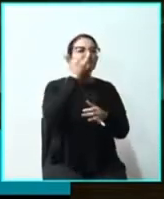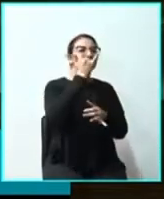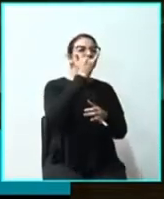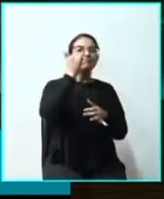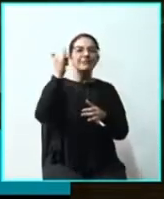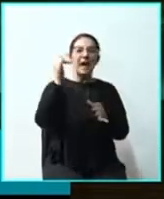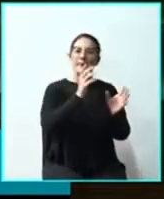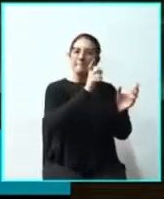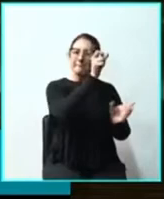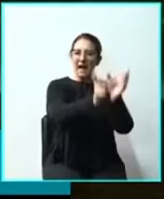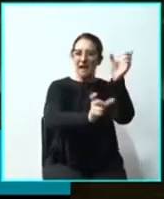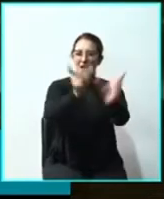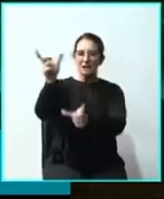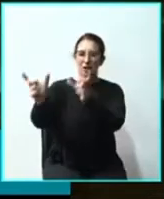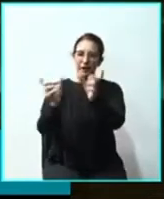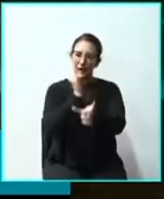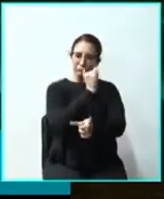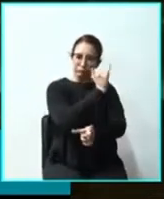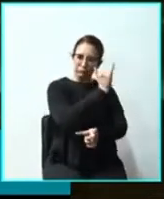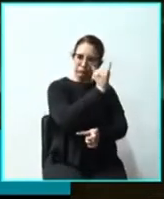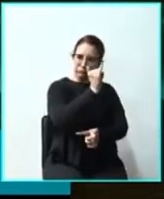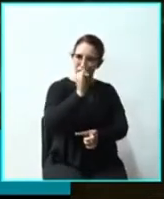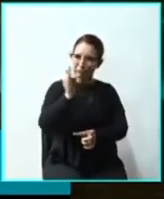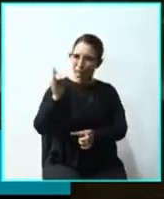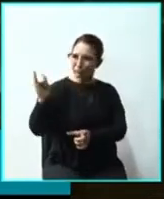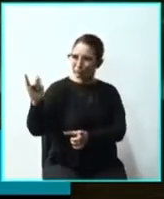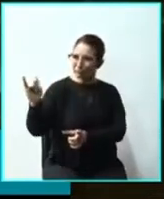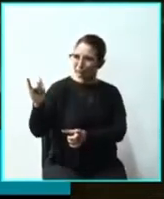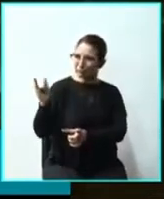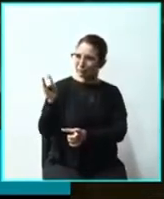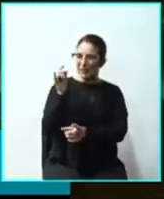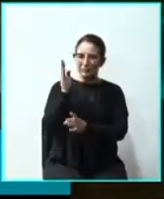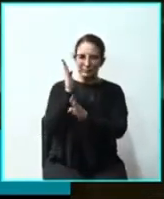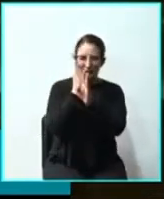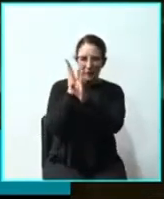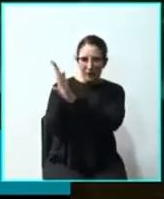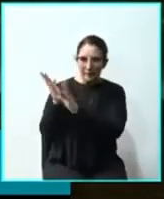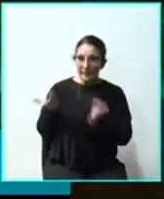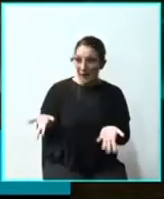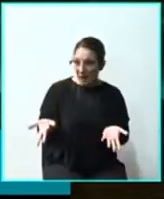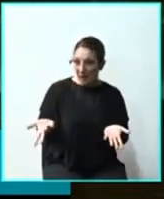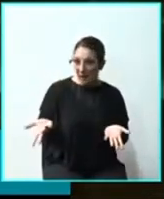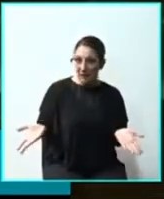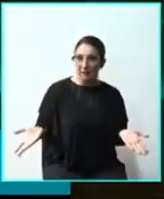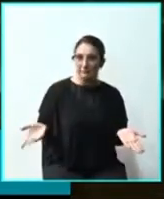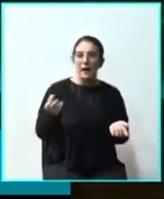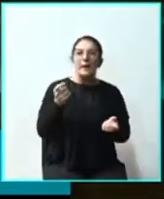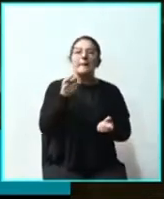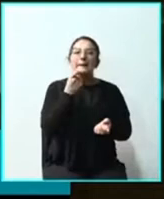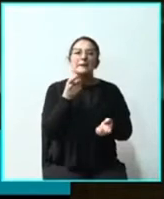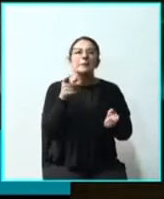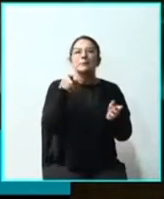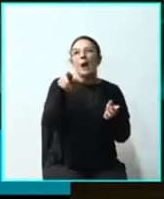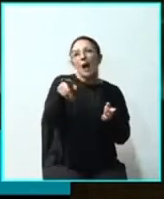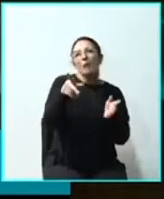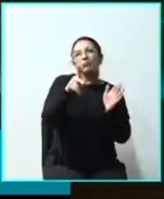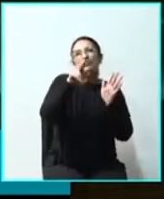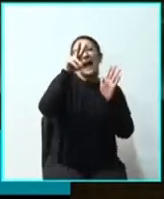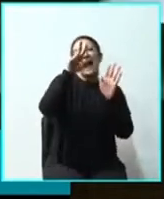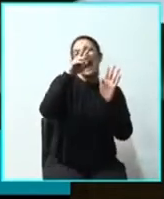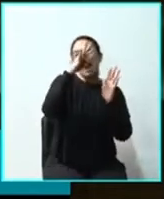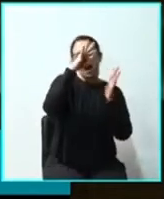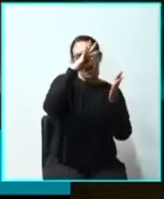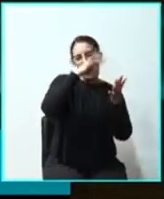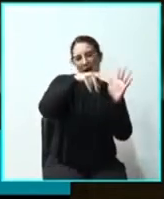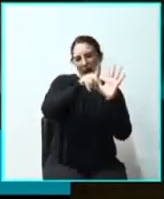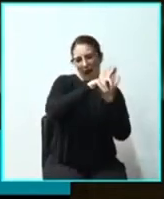en función de la búsqueda de algunas personas. Y si uno lee la ley, dice cosas muy